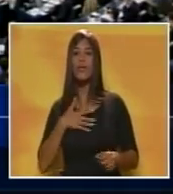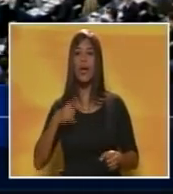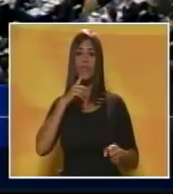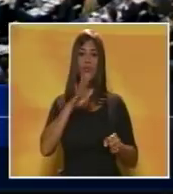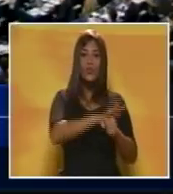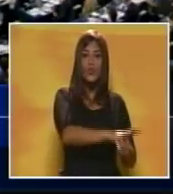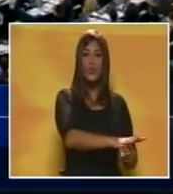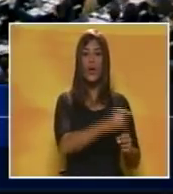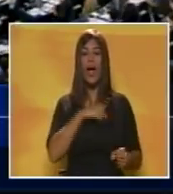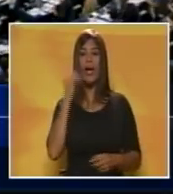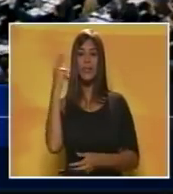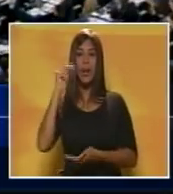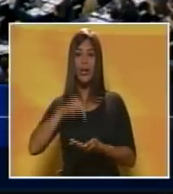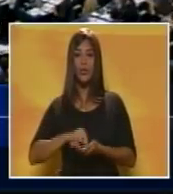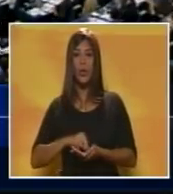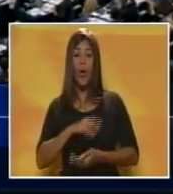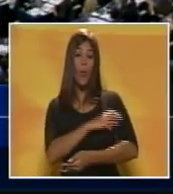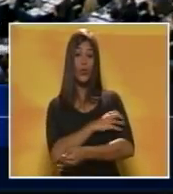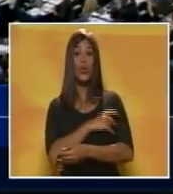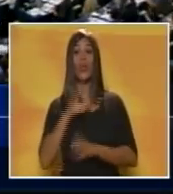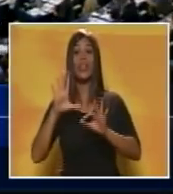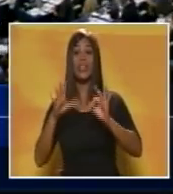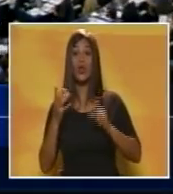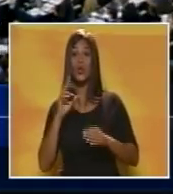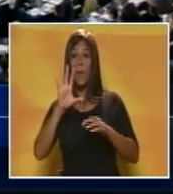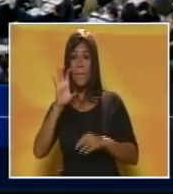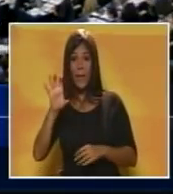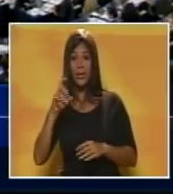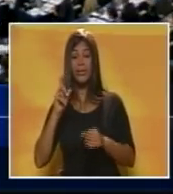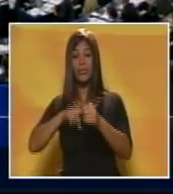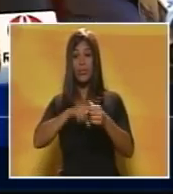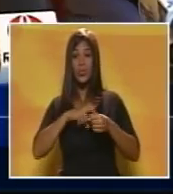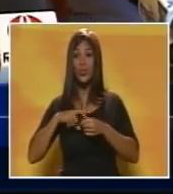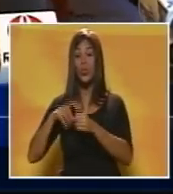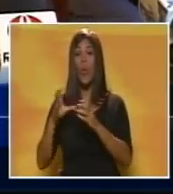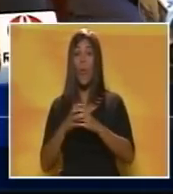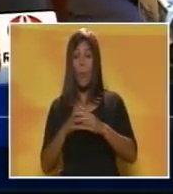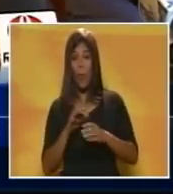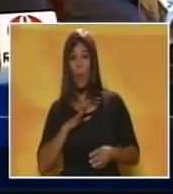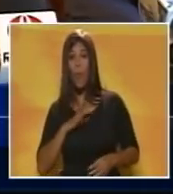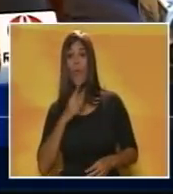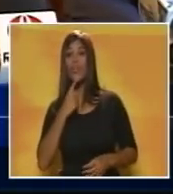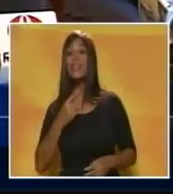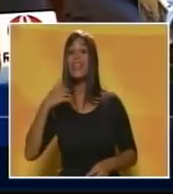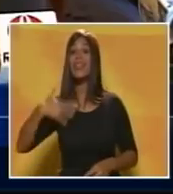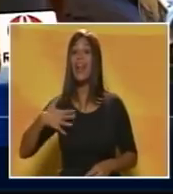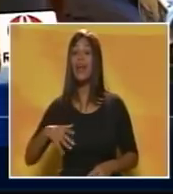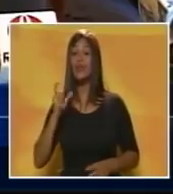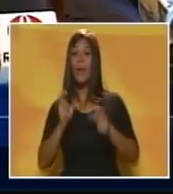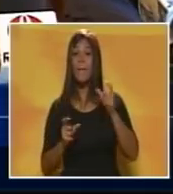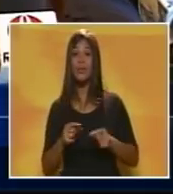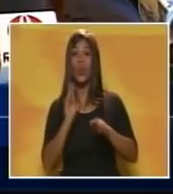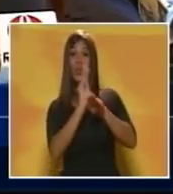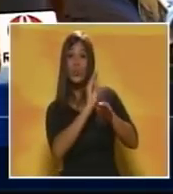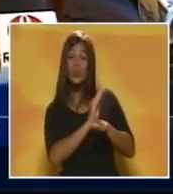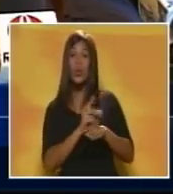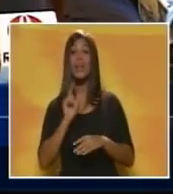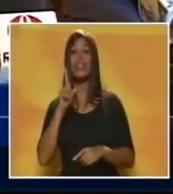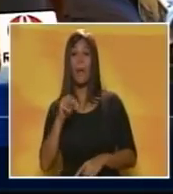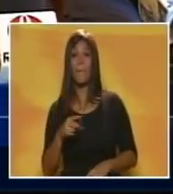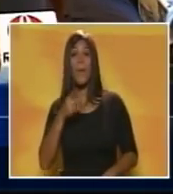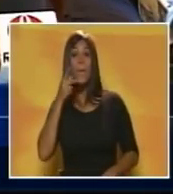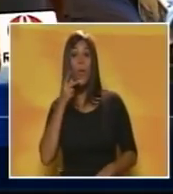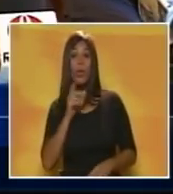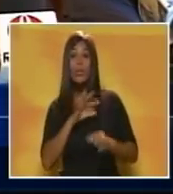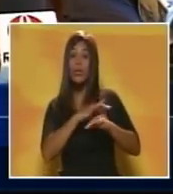la Asamblea Nacional. Los 28 países que integran el bloque comunitario enfatizaron que los derechos civiles, la seguridad y la inmunidad